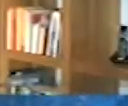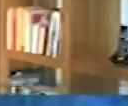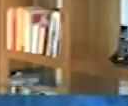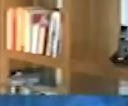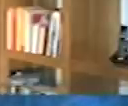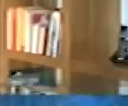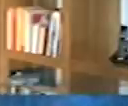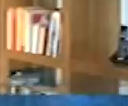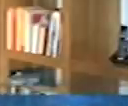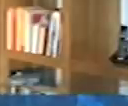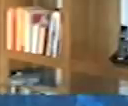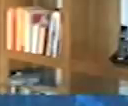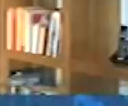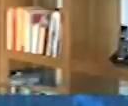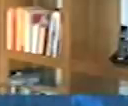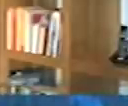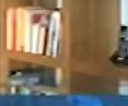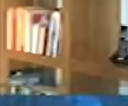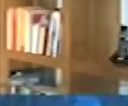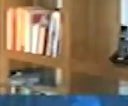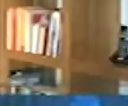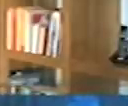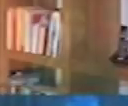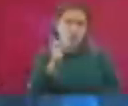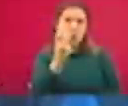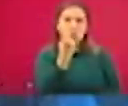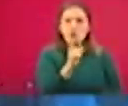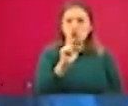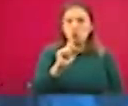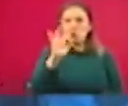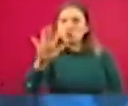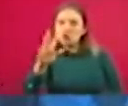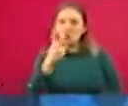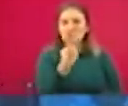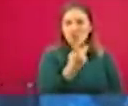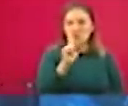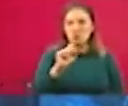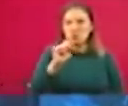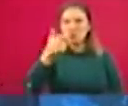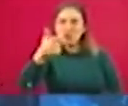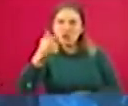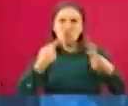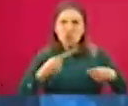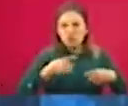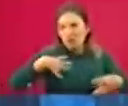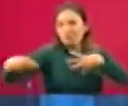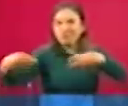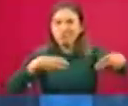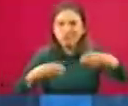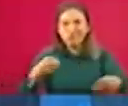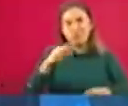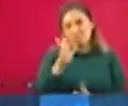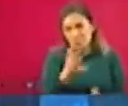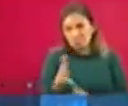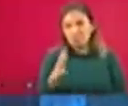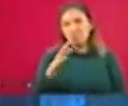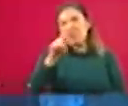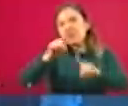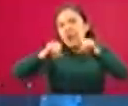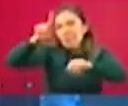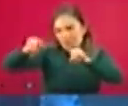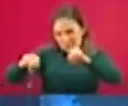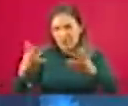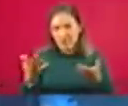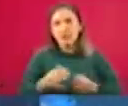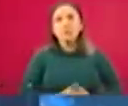¿Esto es así? Quien lo vea de esa manera, creo que no conoce o no quiere conocer la manera en